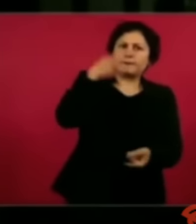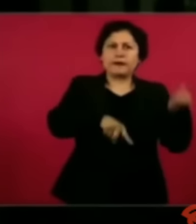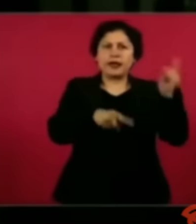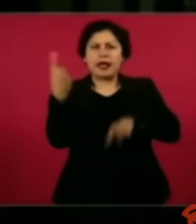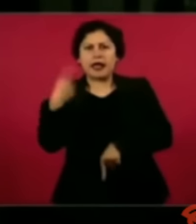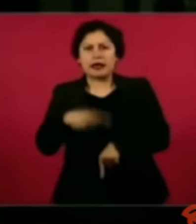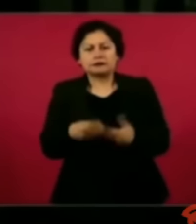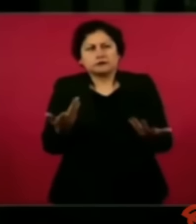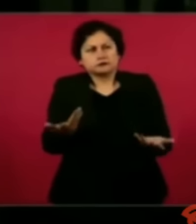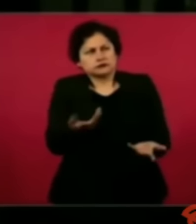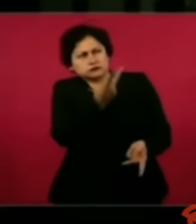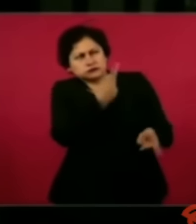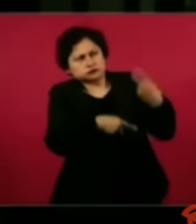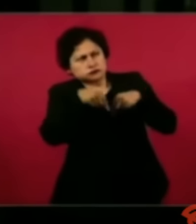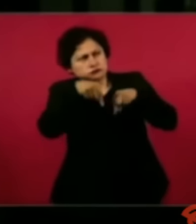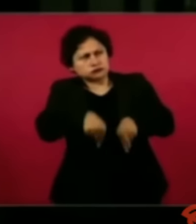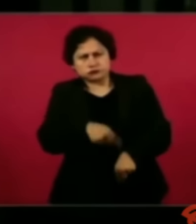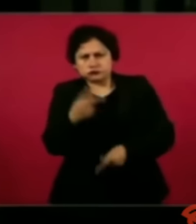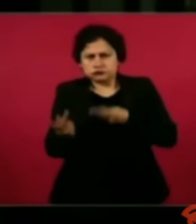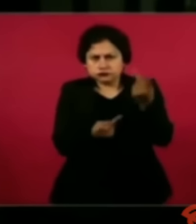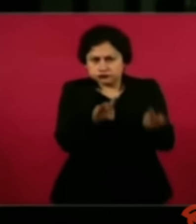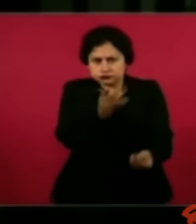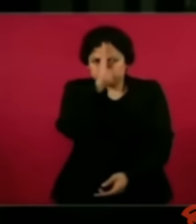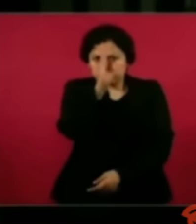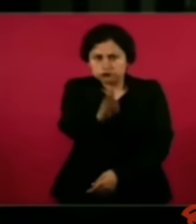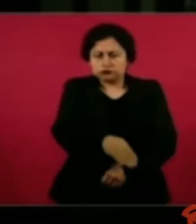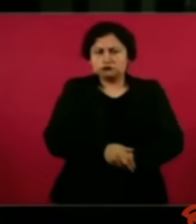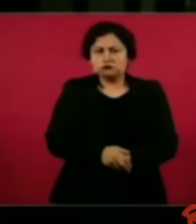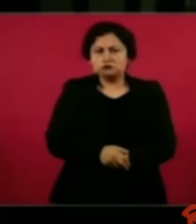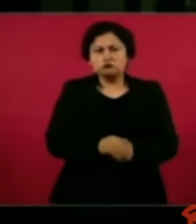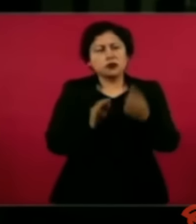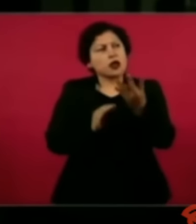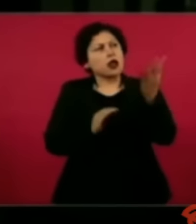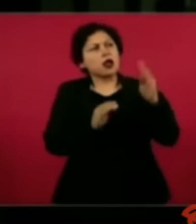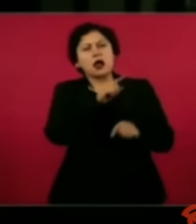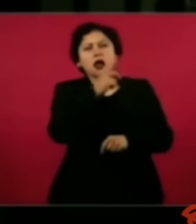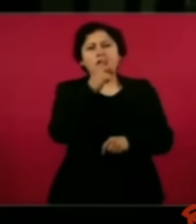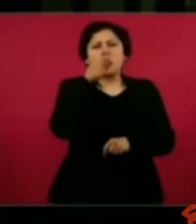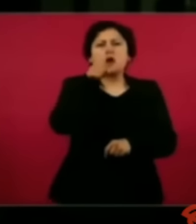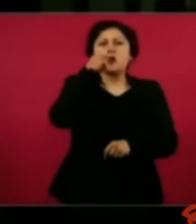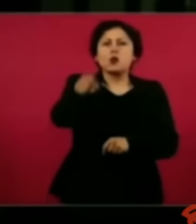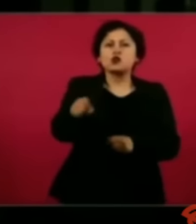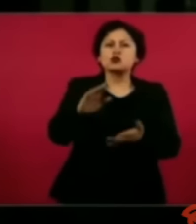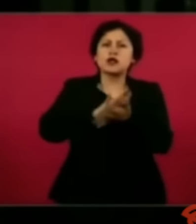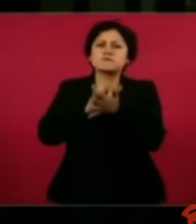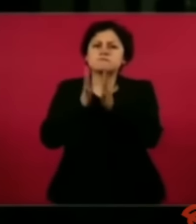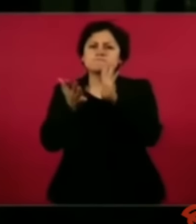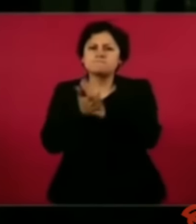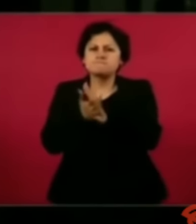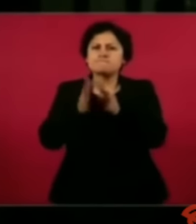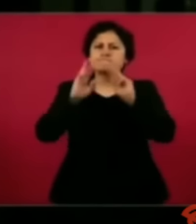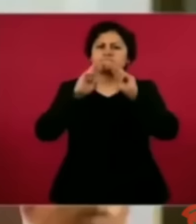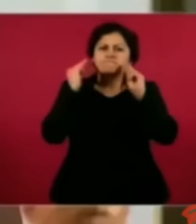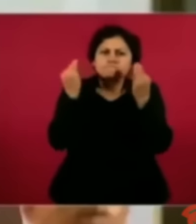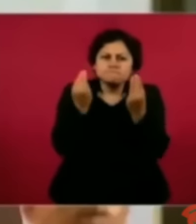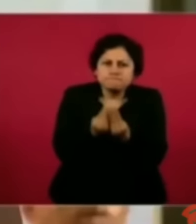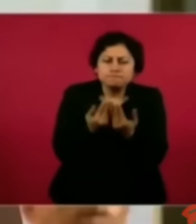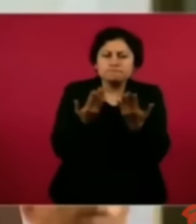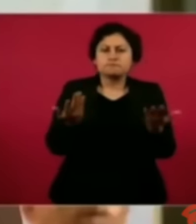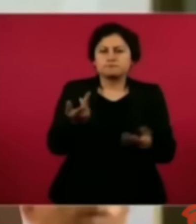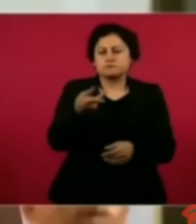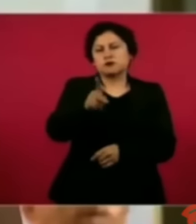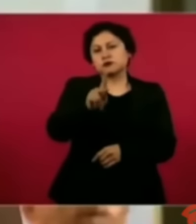Le han dicho que usted está relacionado con el crimen organizado y permítame la ironía, el